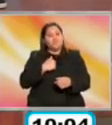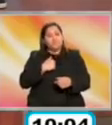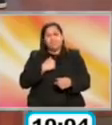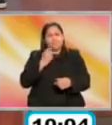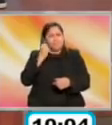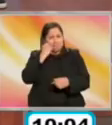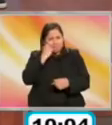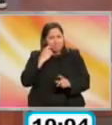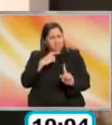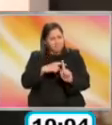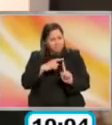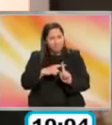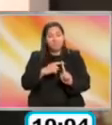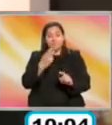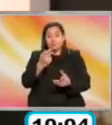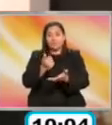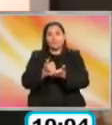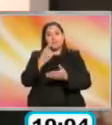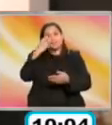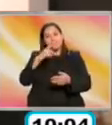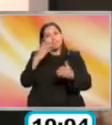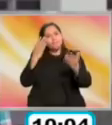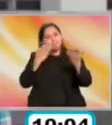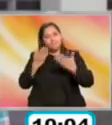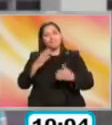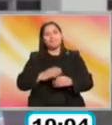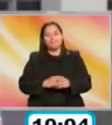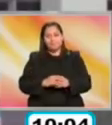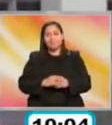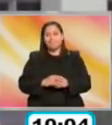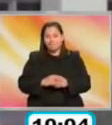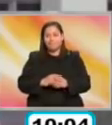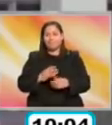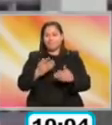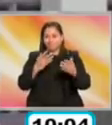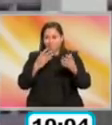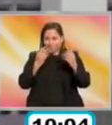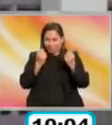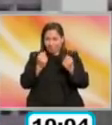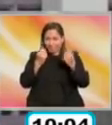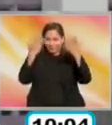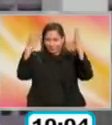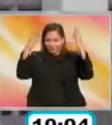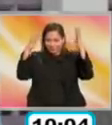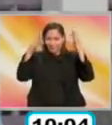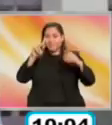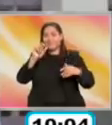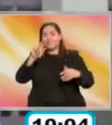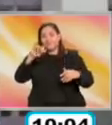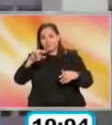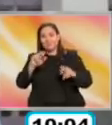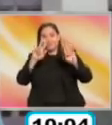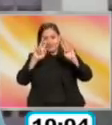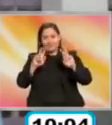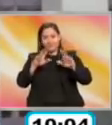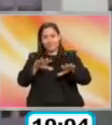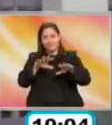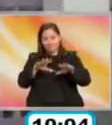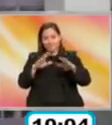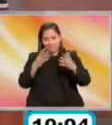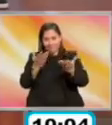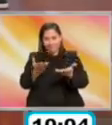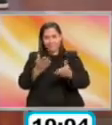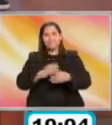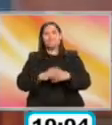y que pueda ser lo que te dispara a tu propósito. Me encanta. Vamos a darle un fuerte aplauso a Karina, que nos va a cantar este gran tema.